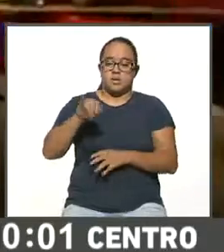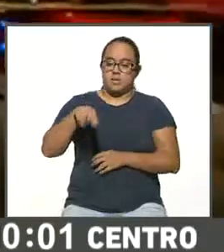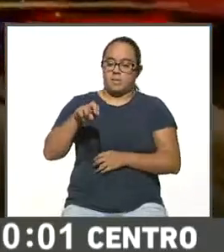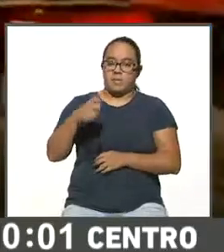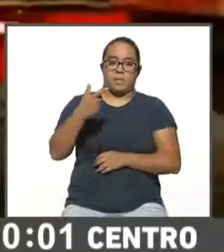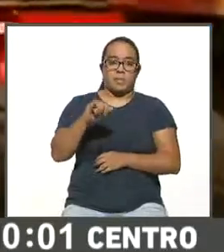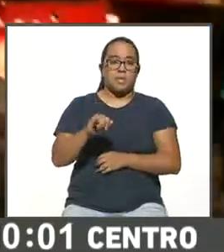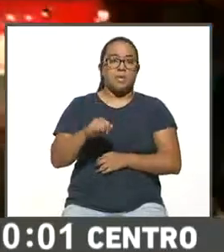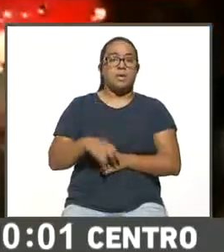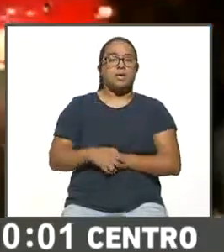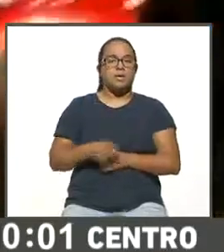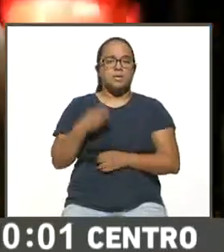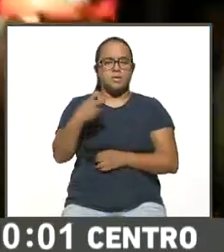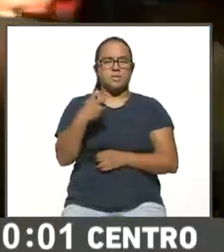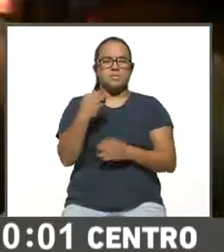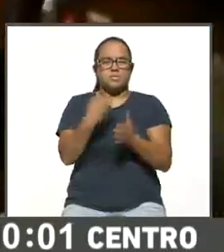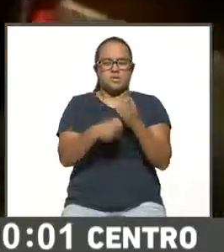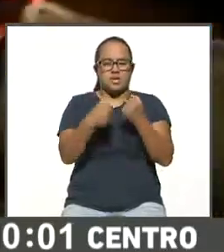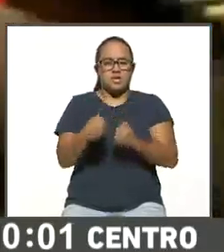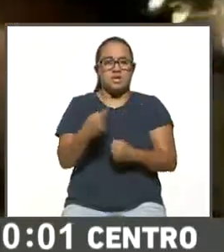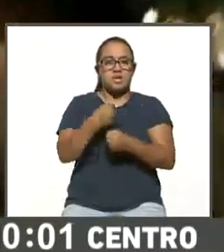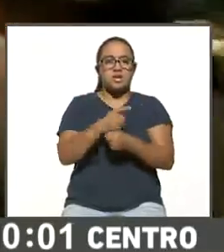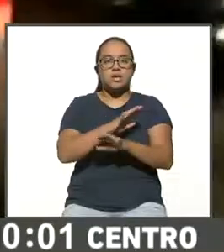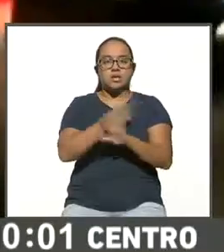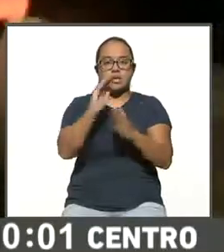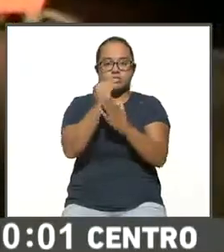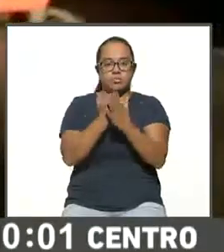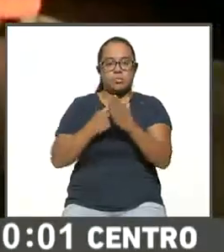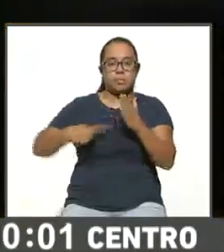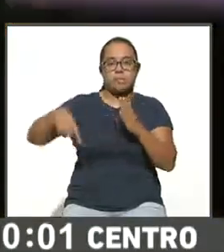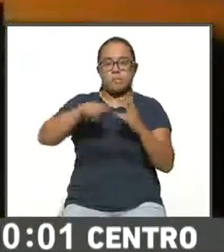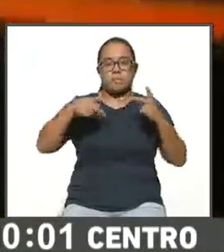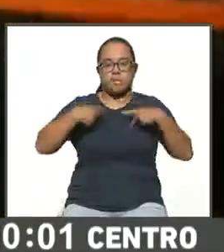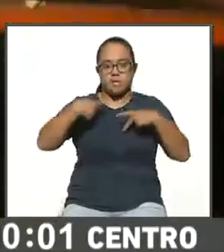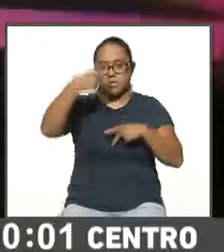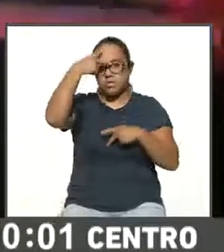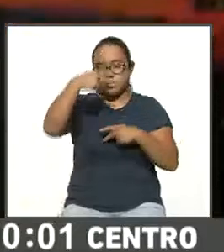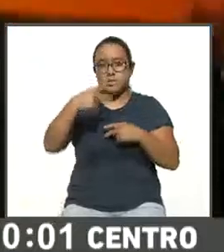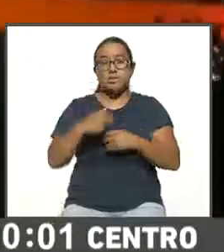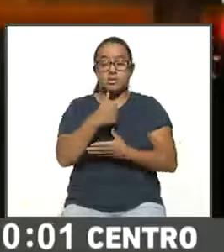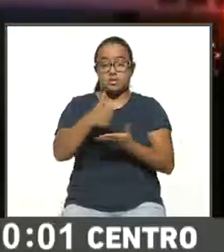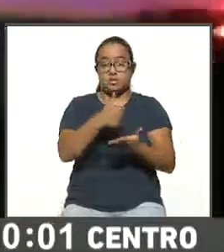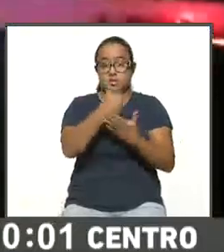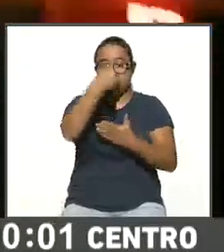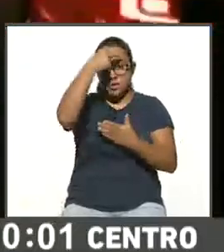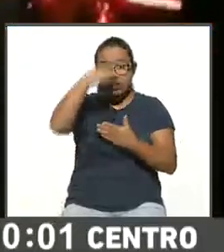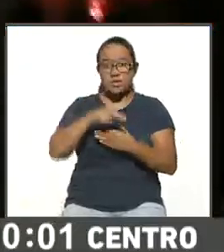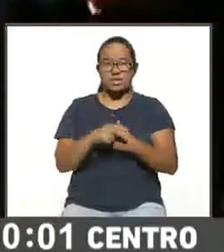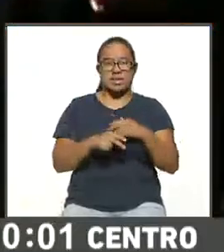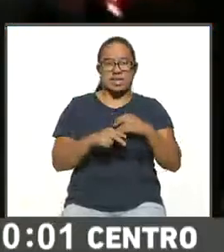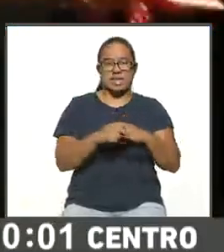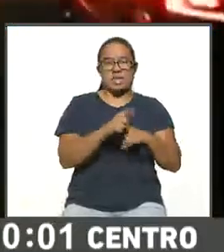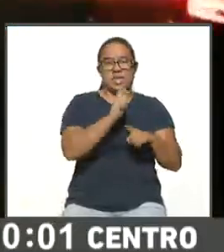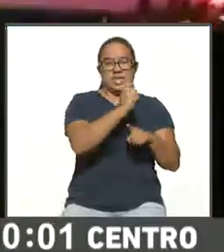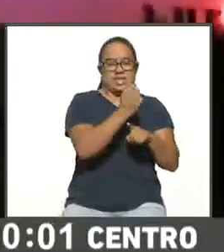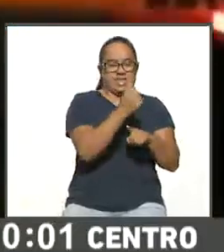INEGI la percepción de inseguridad bajo entre los mexicanos. En la Ciudad de México, en nueve de las 16 demarcaciones, se reportó